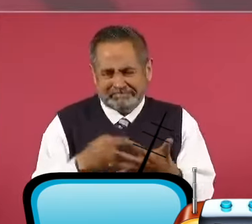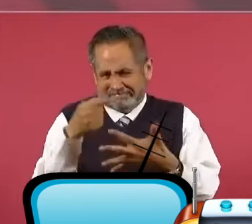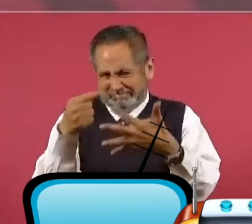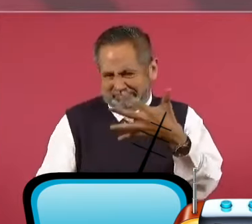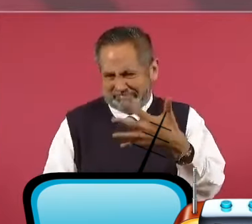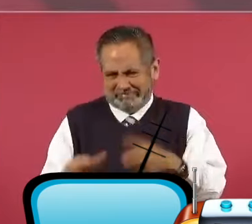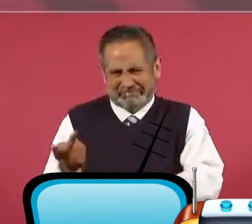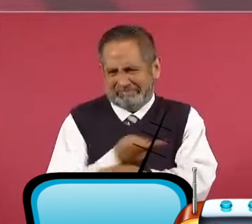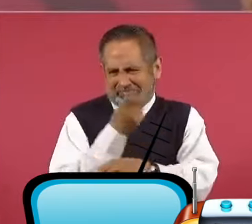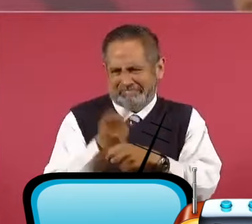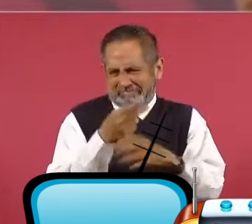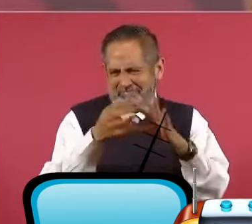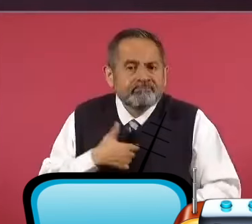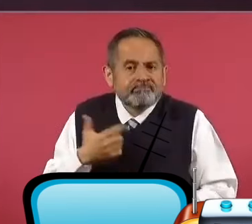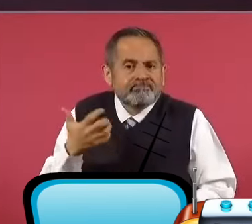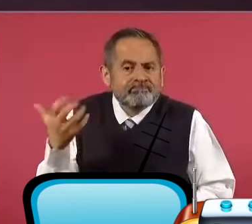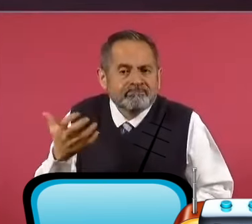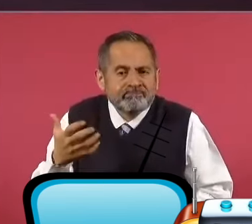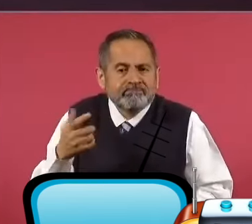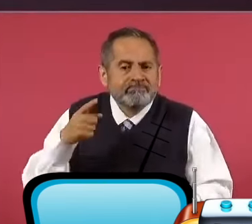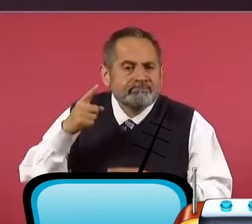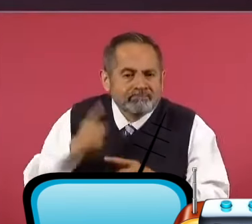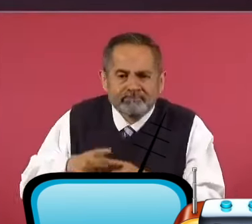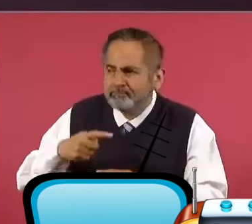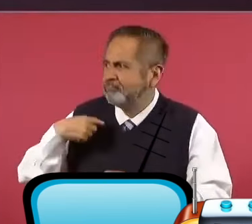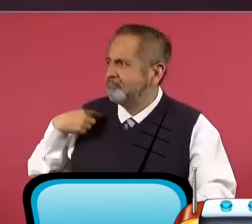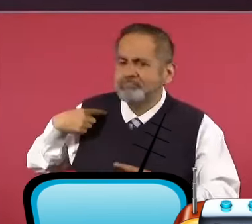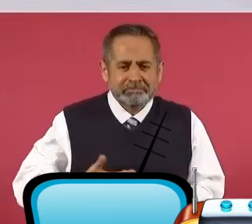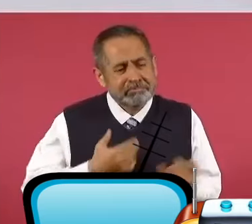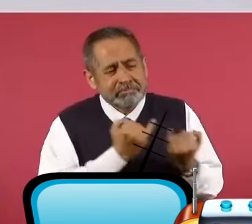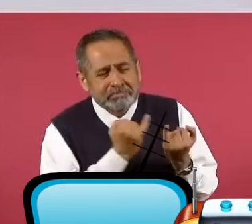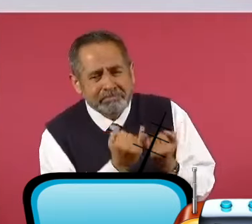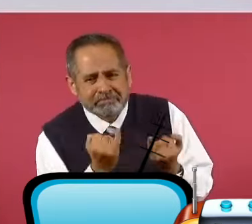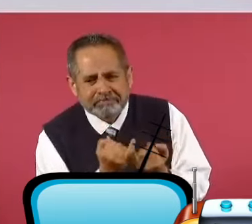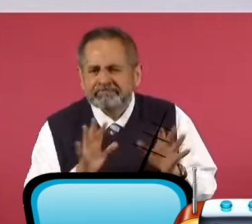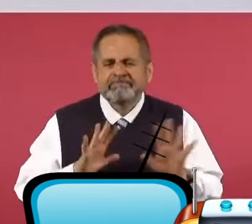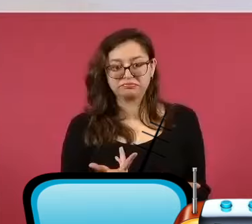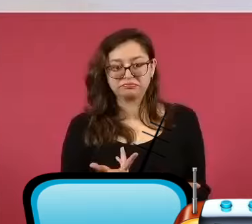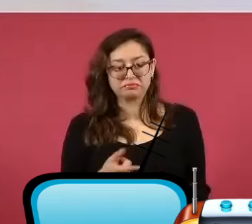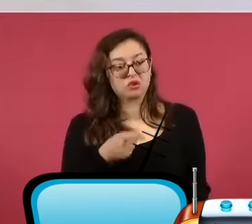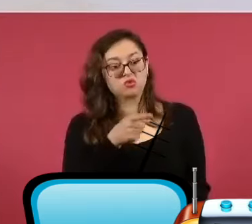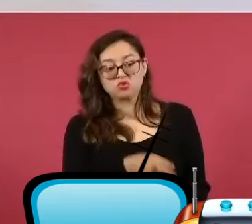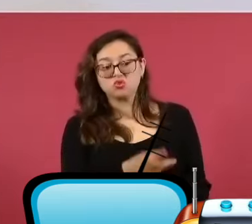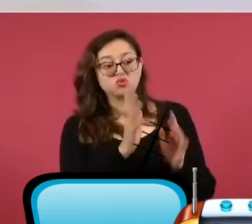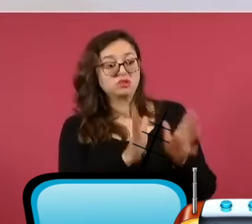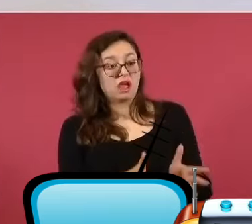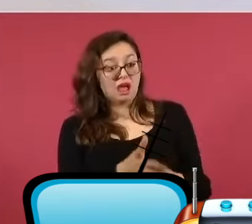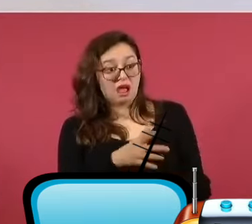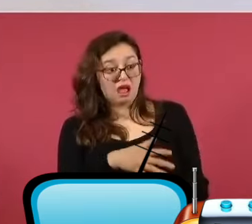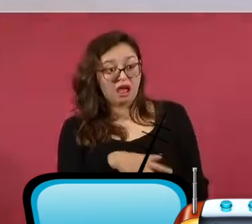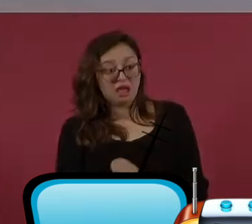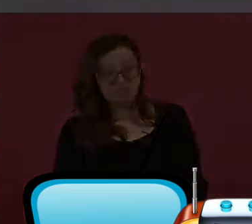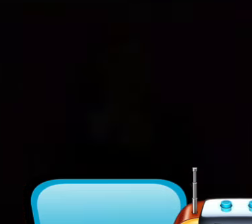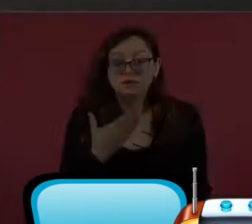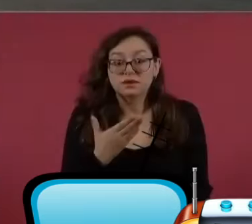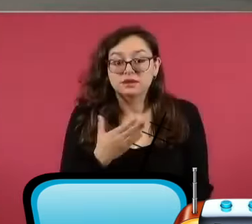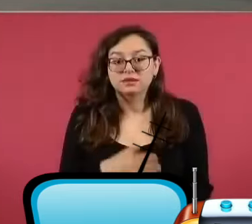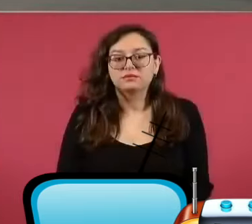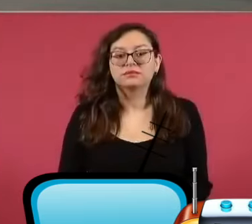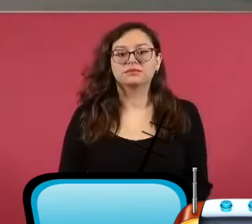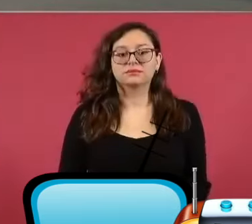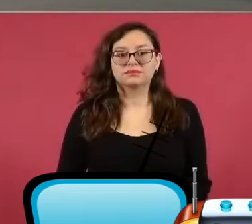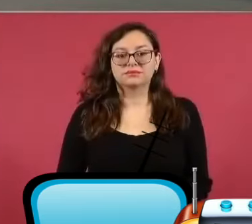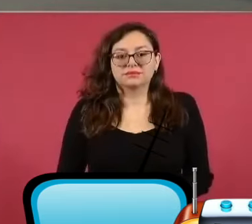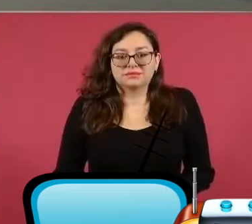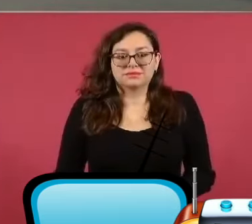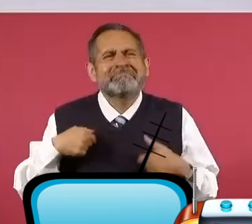Beatriz Gutiérrez Müller, la no primera dama, que terminó siendo influyente, visible y un personaje de poder detrás de López Obrador. Me da pena